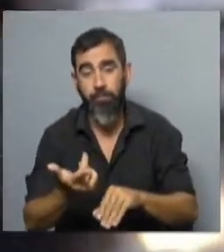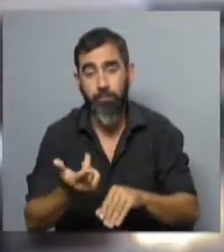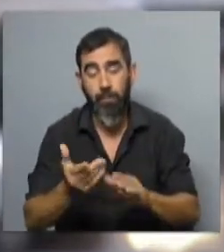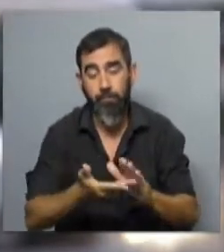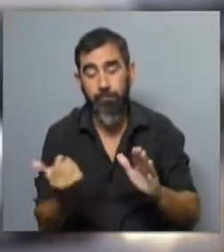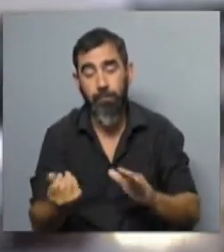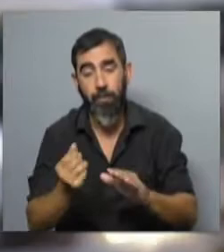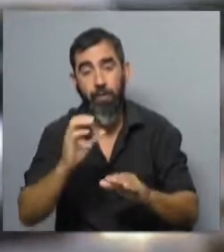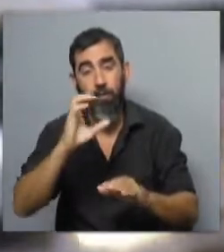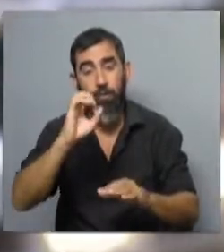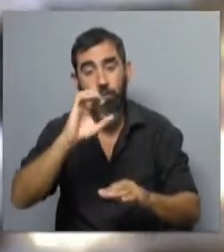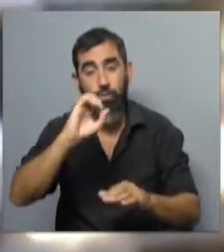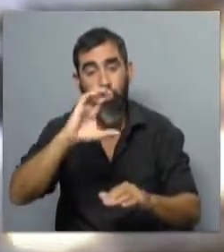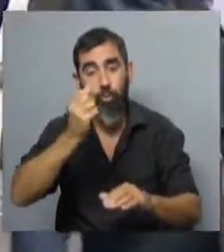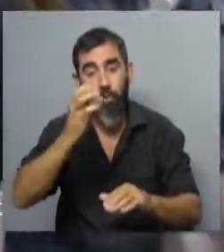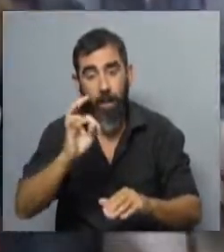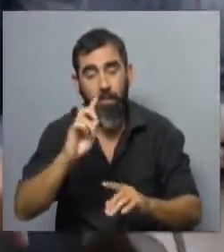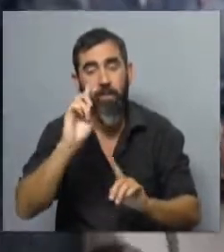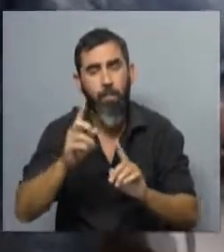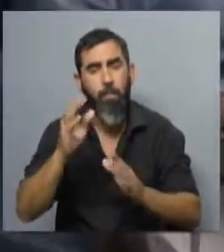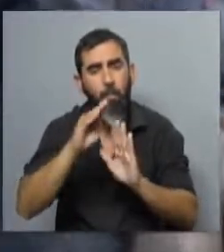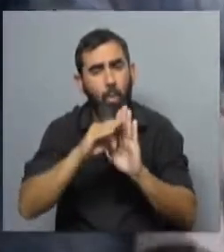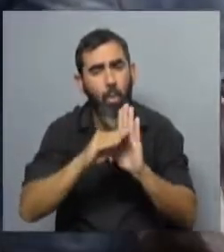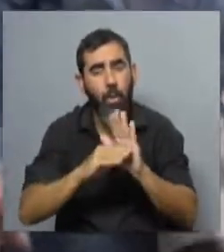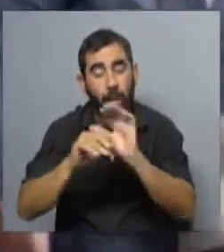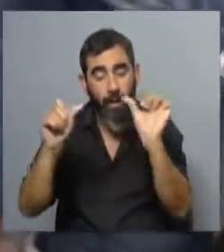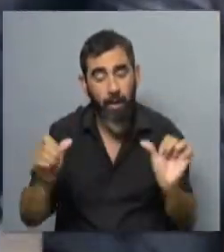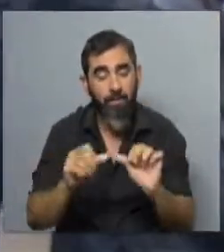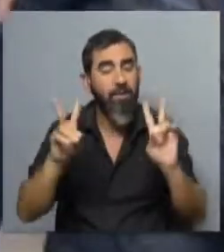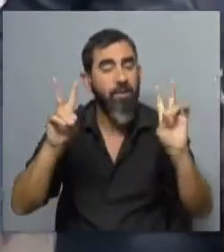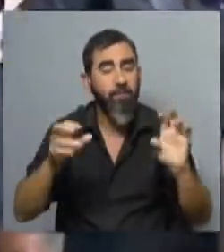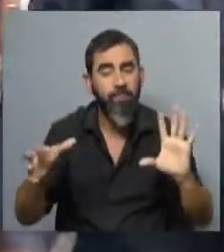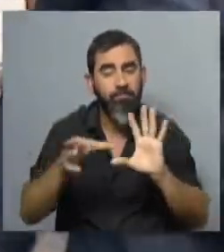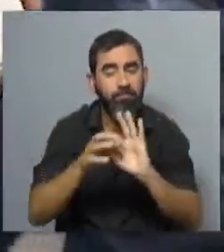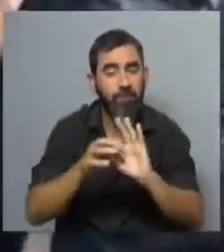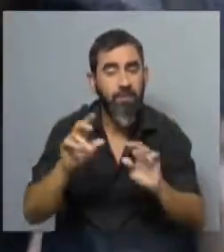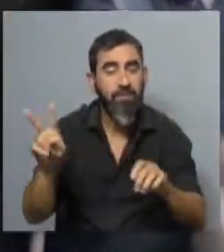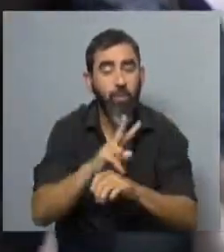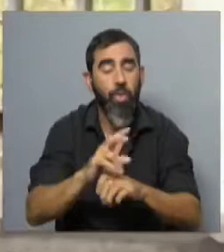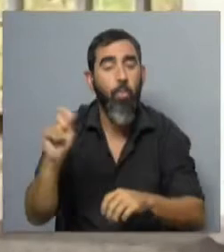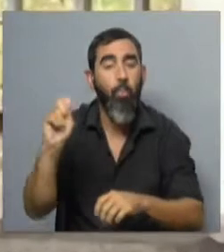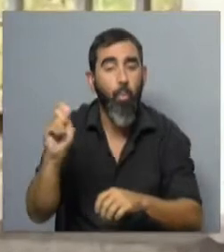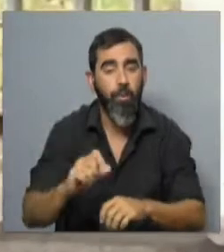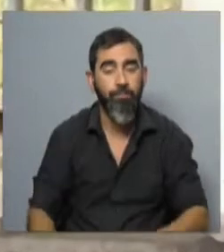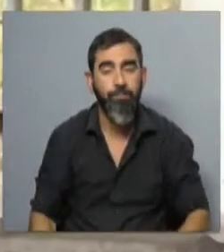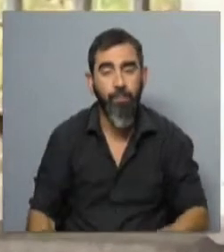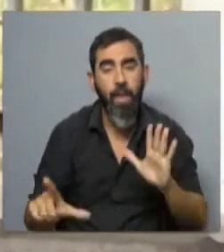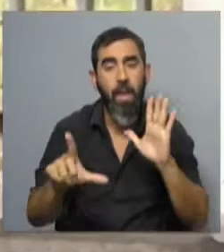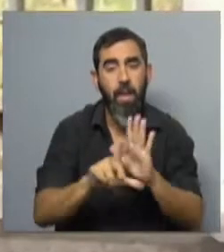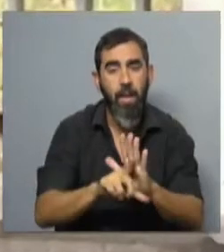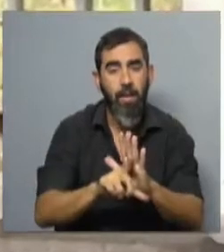eliminación de los OCAT y un montón de programas que hacían que tiene que ver con todo lo que tiene que ver la seguridad pública. Esta es una ley